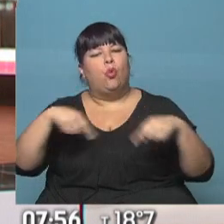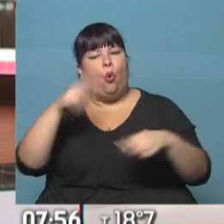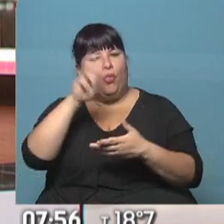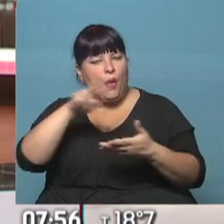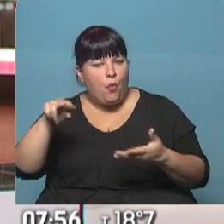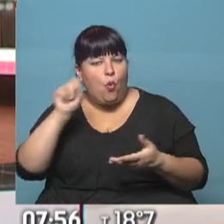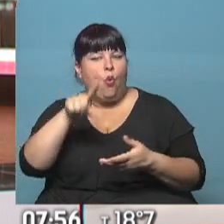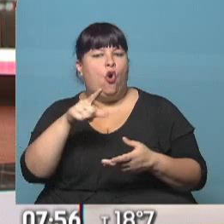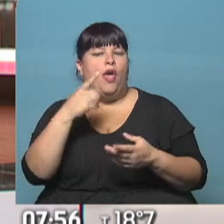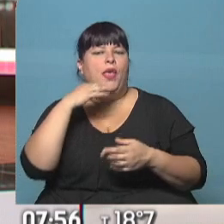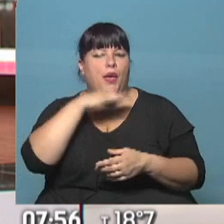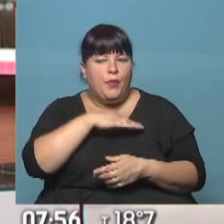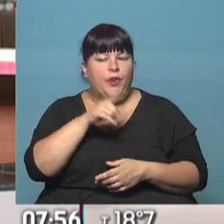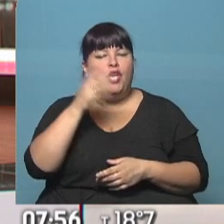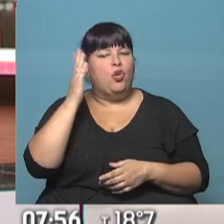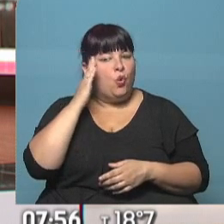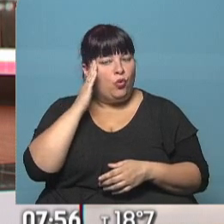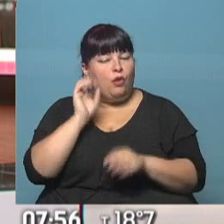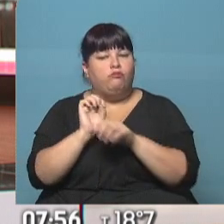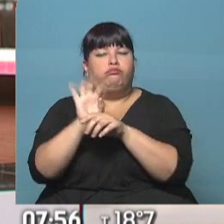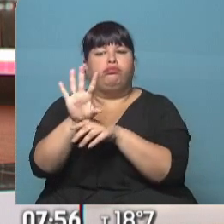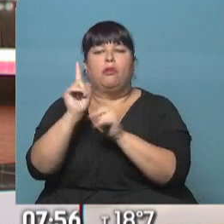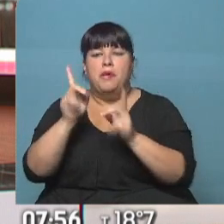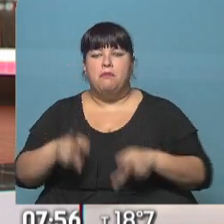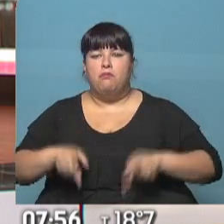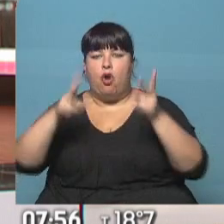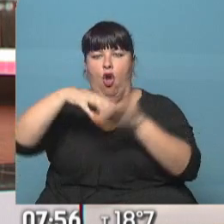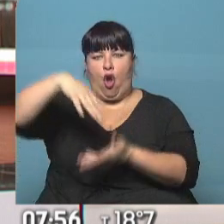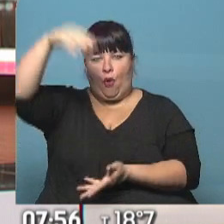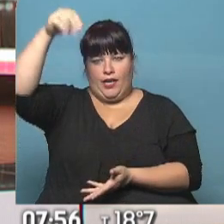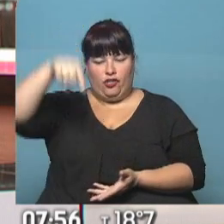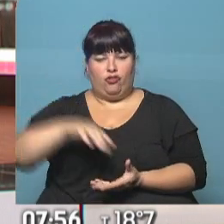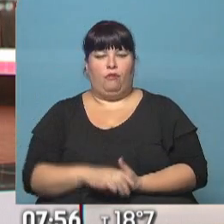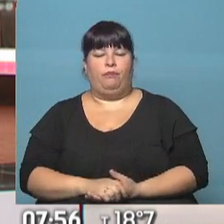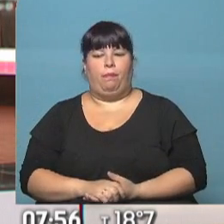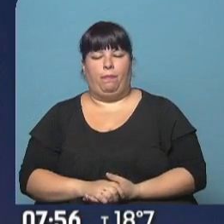suyas que tenían que ver con el vino y con su cultura en el mismísimo Obelisco Nacional.